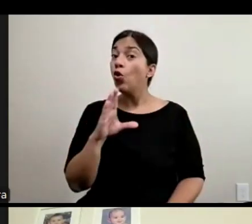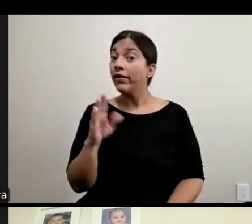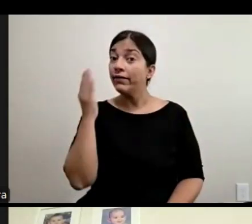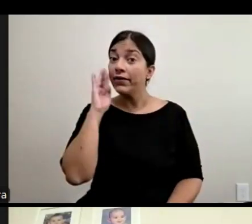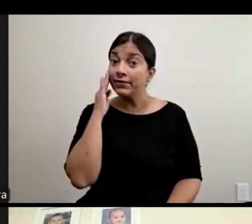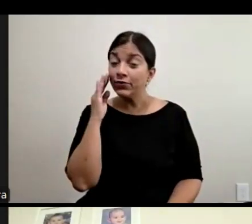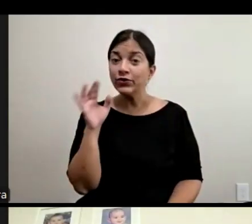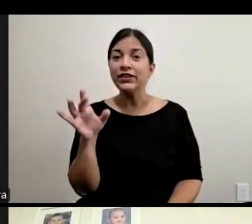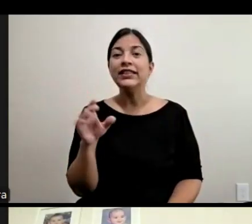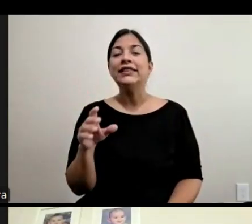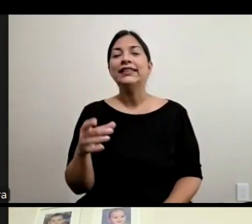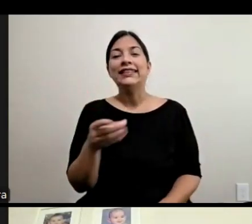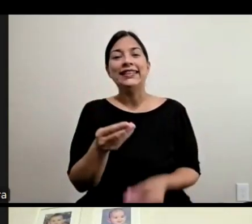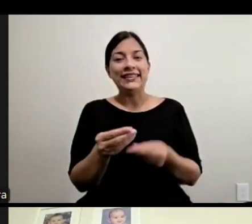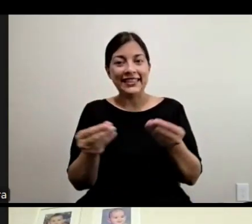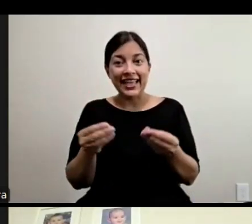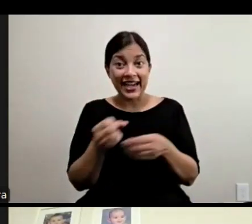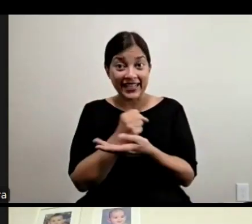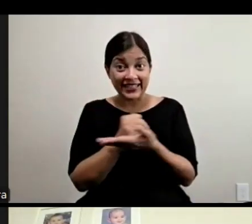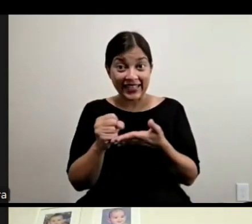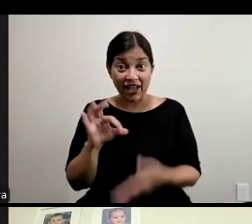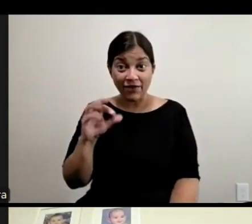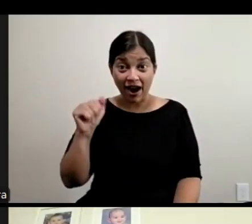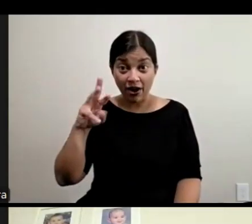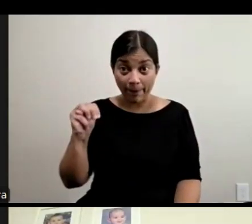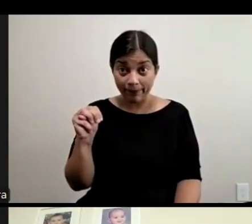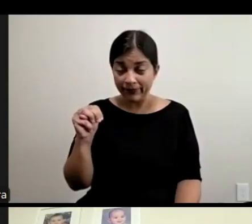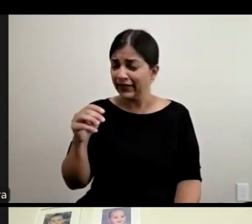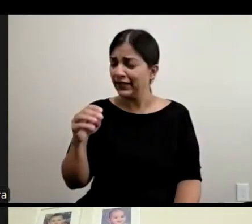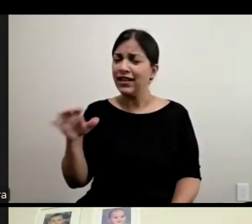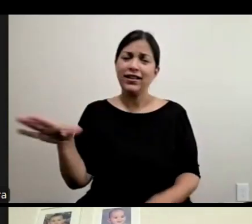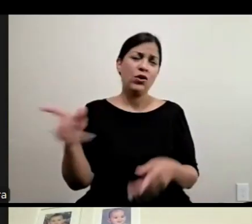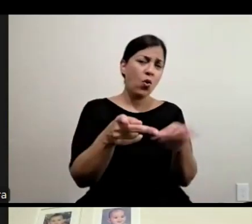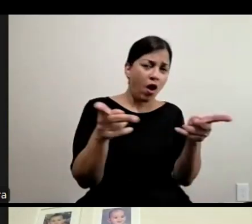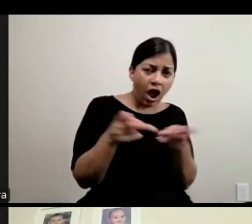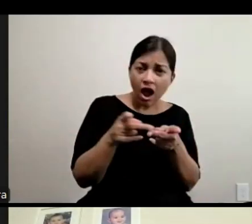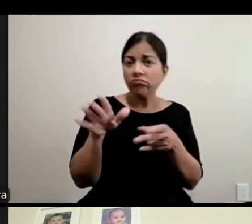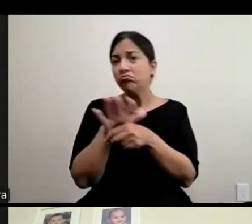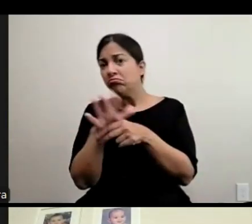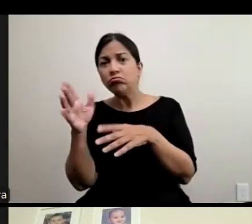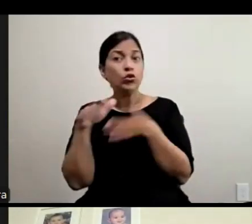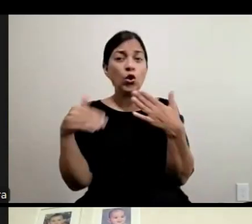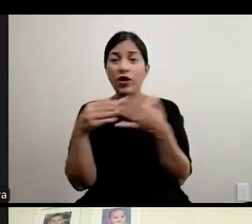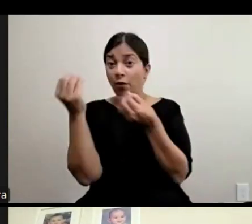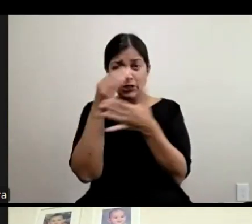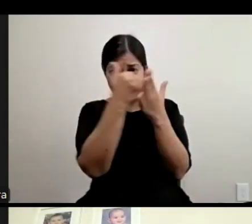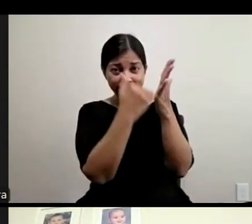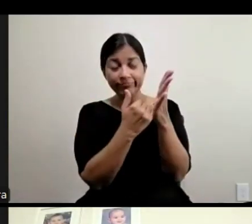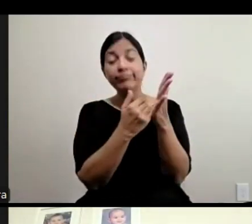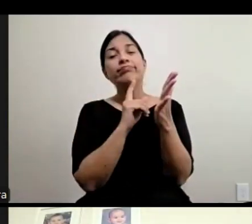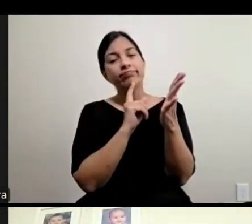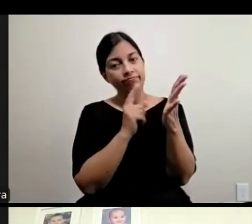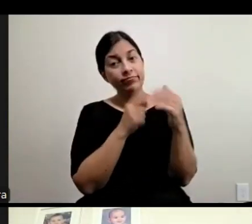Farm. Allí tienen la dirección, allí tienen toda la información. De verdad que es una mujer que está